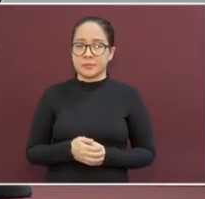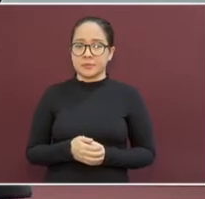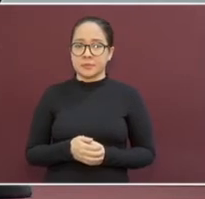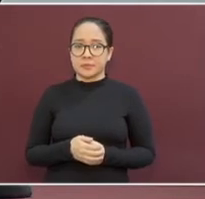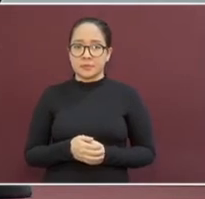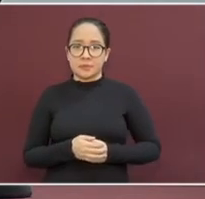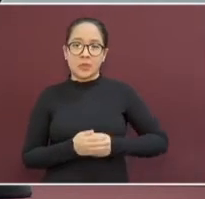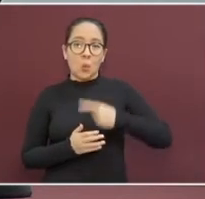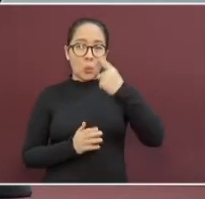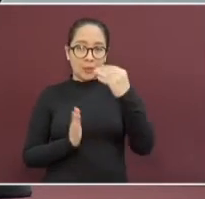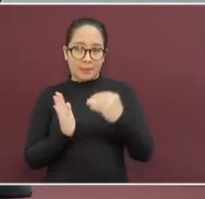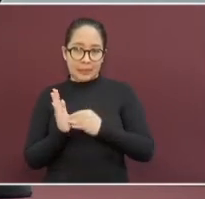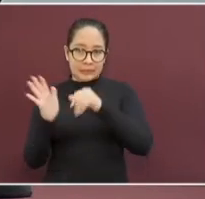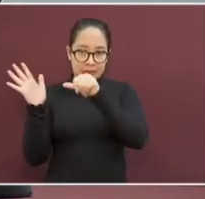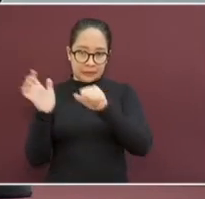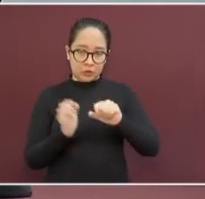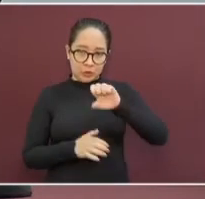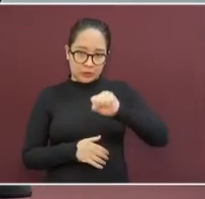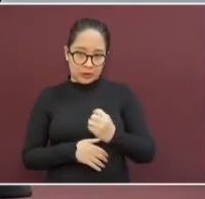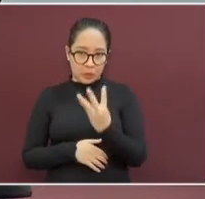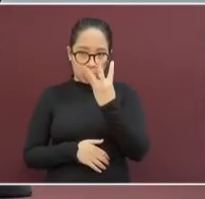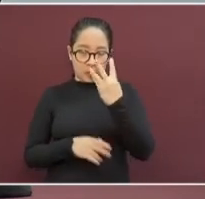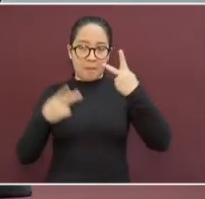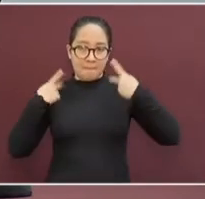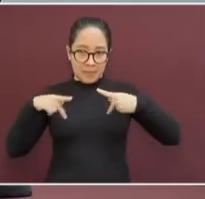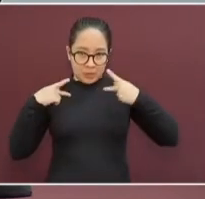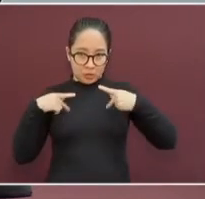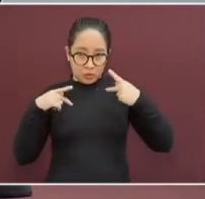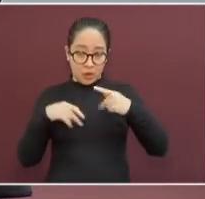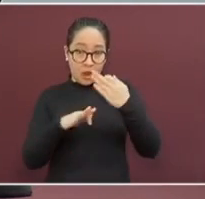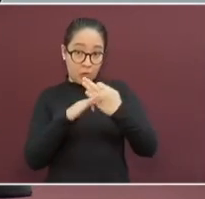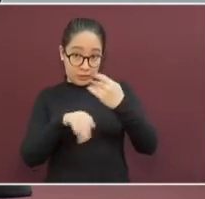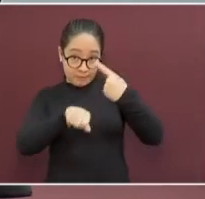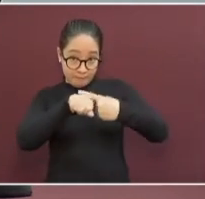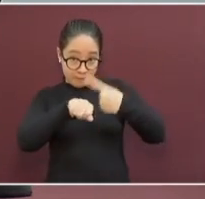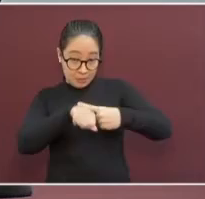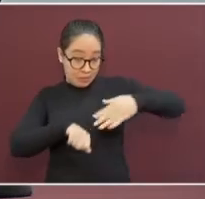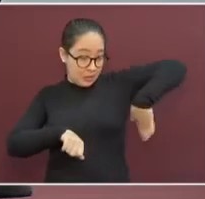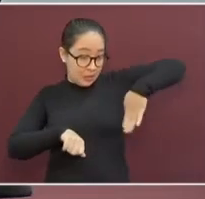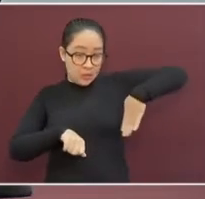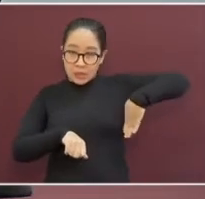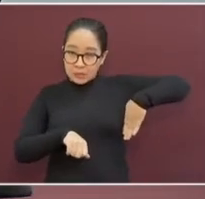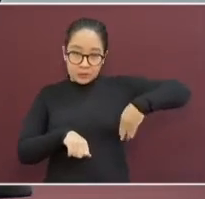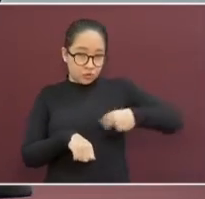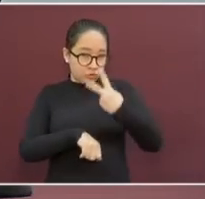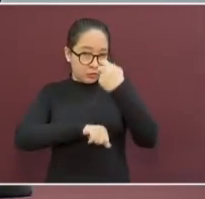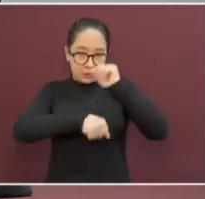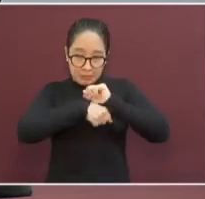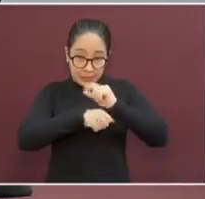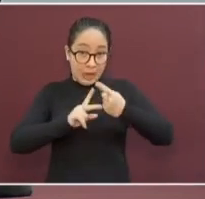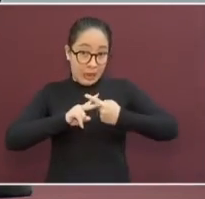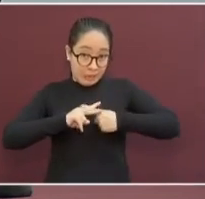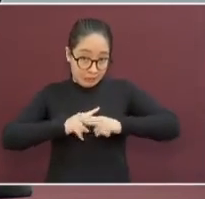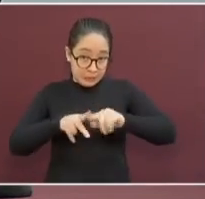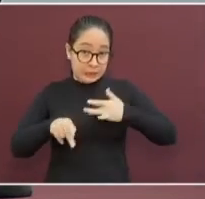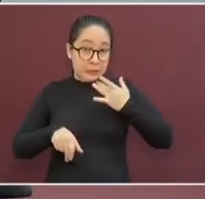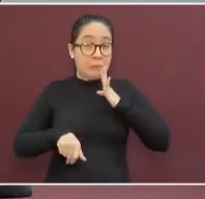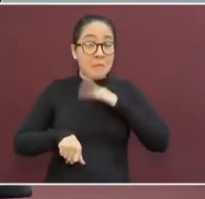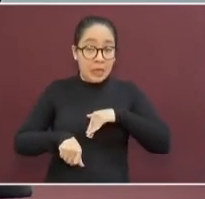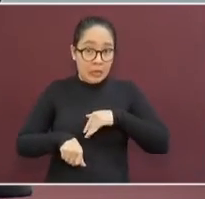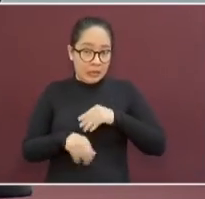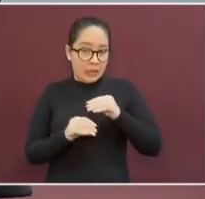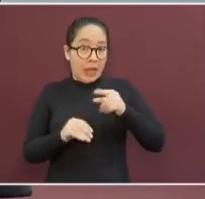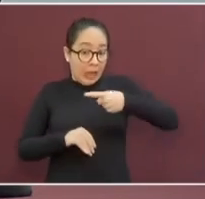674 casos positivos que iniciaron síntomas en las últimas dos semanas y que por lo